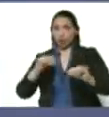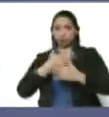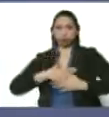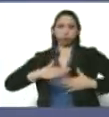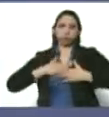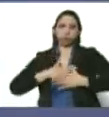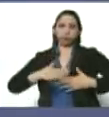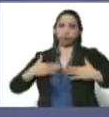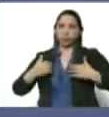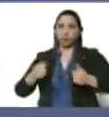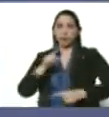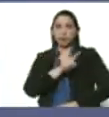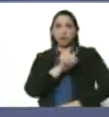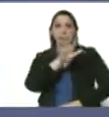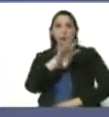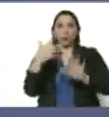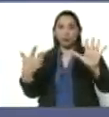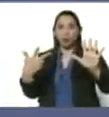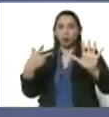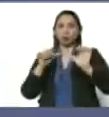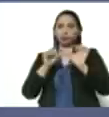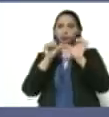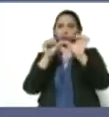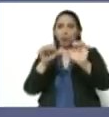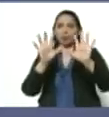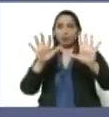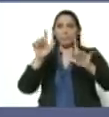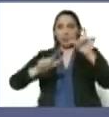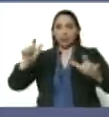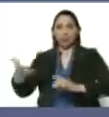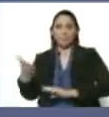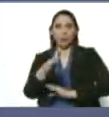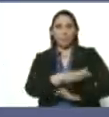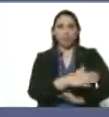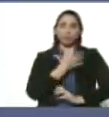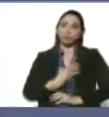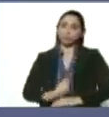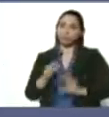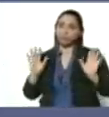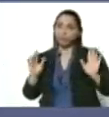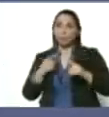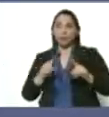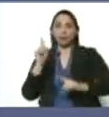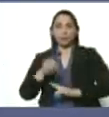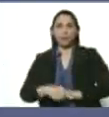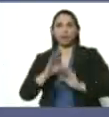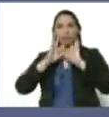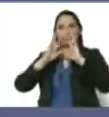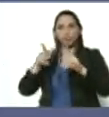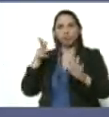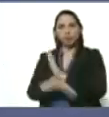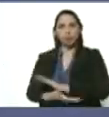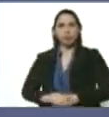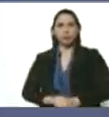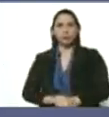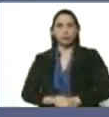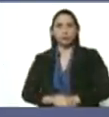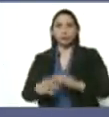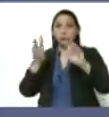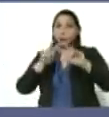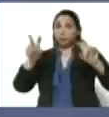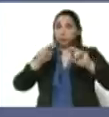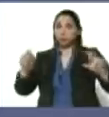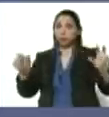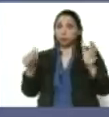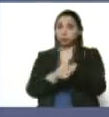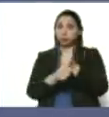recuperados. 158, se mantiene la cifra de 10 personas fallecidas. Lamentablemente también daba cuenta de este despistaje masivo que